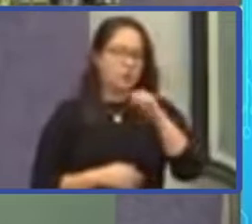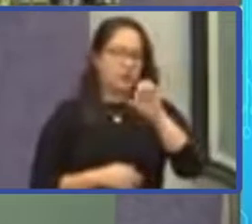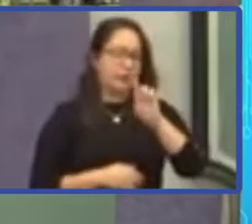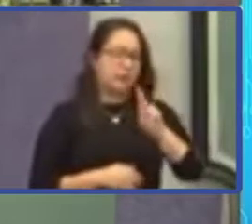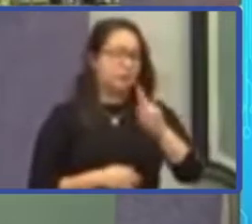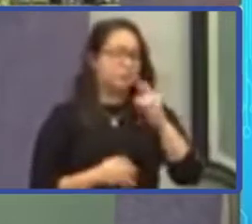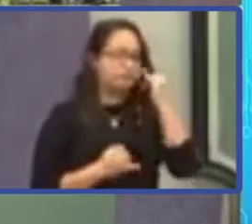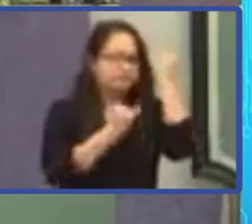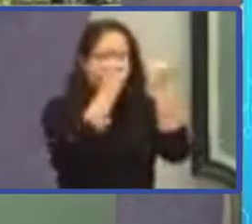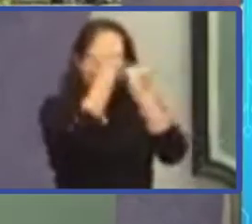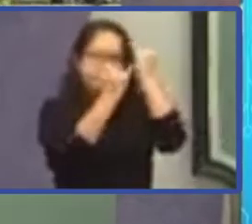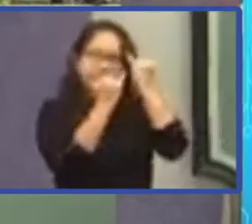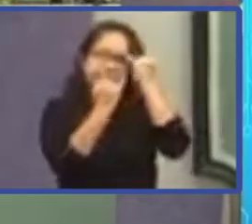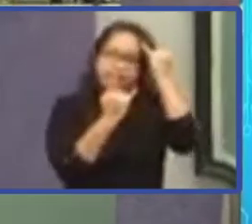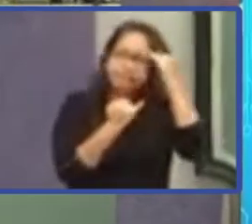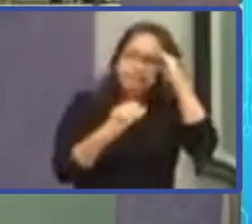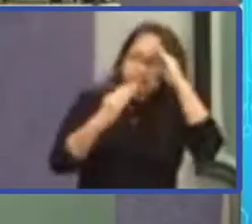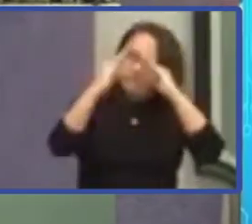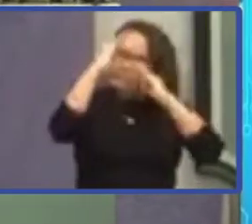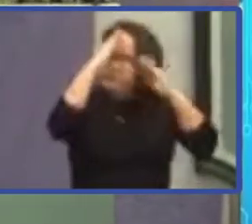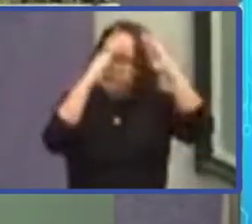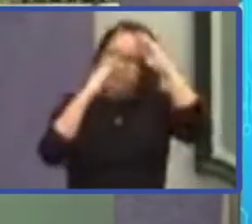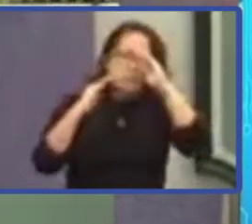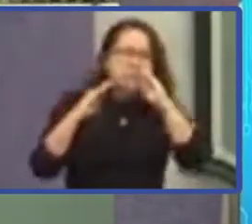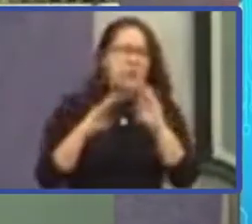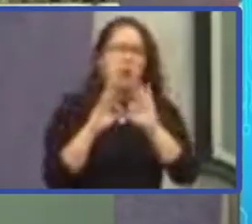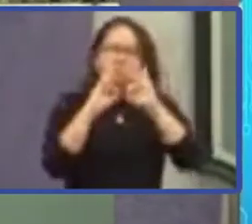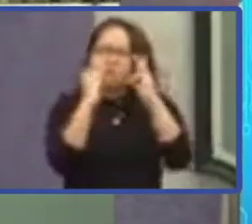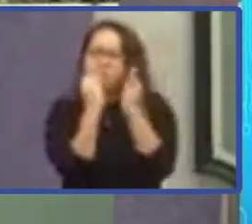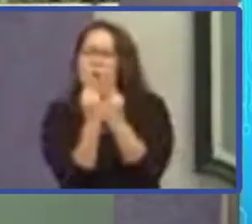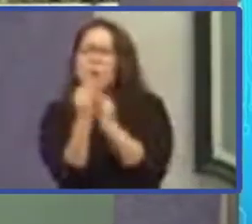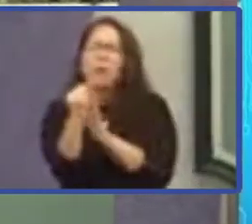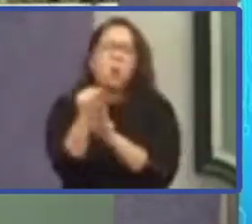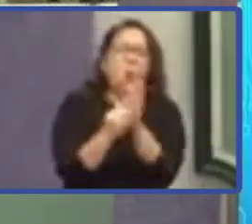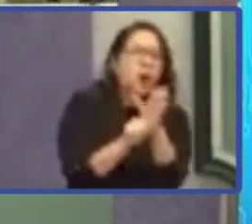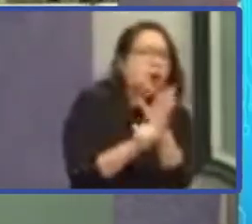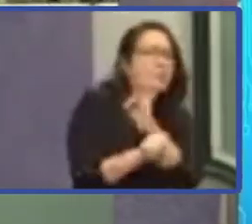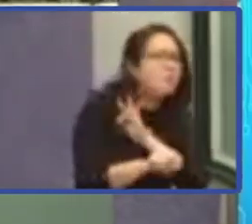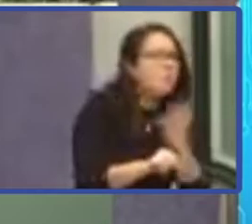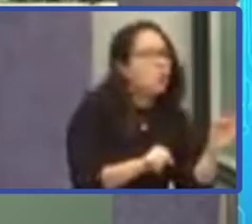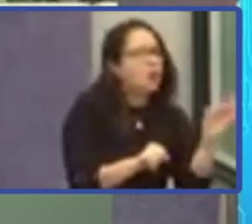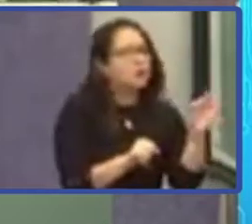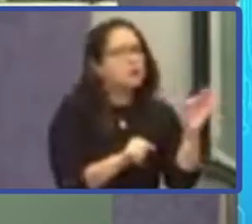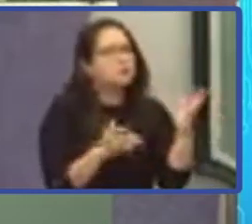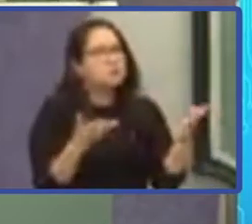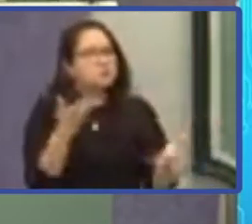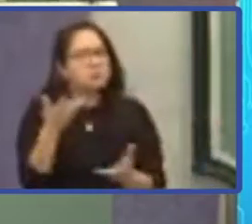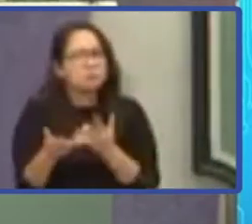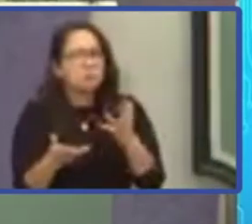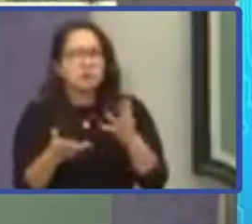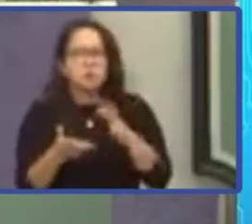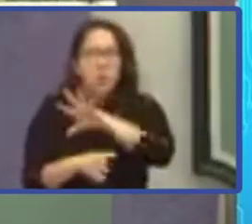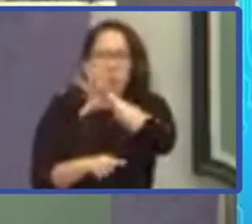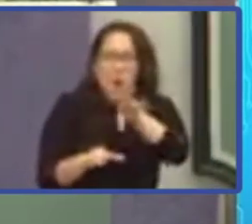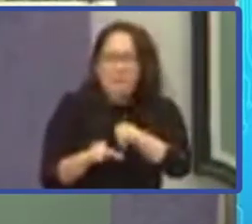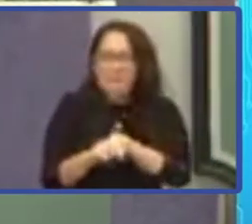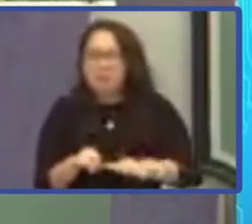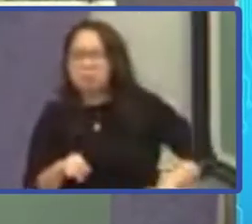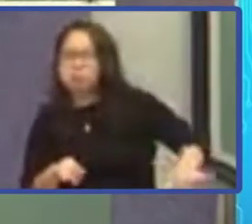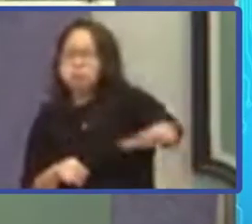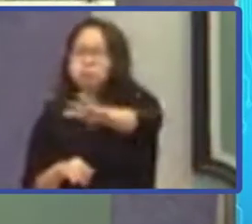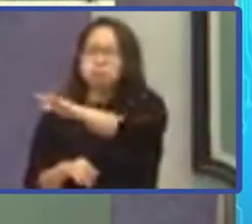de pensar con qué tipos de figuras se podía llenar todo el plano y entonces